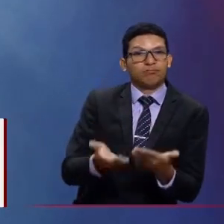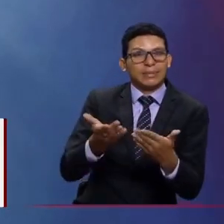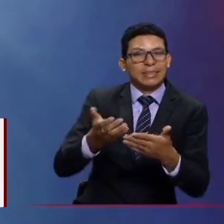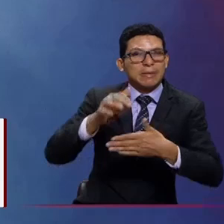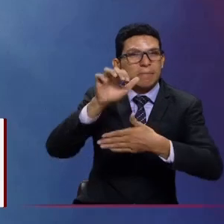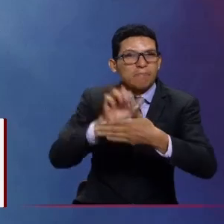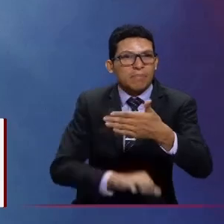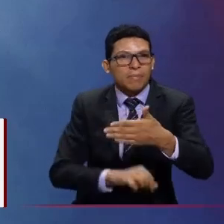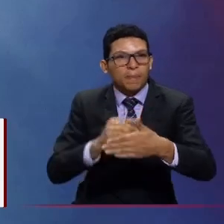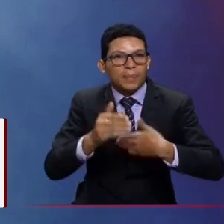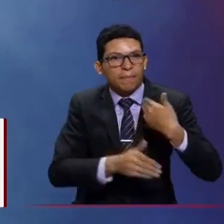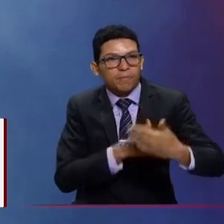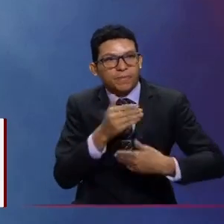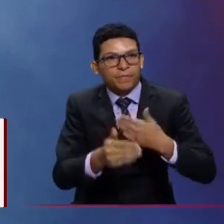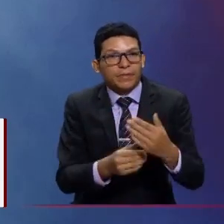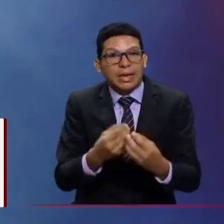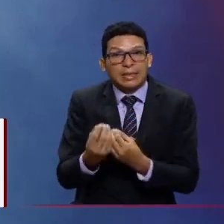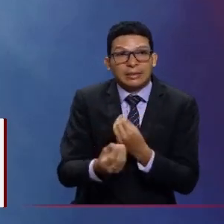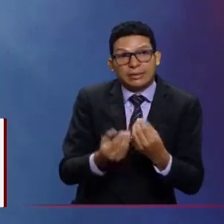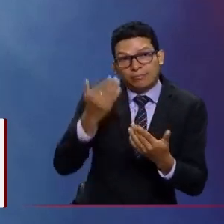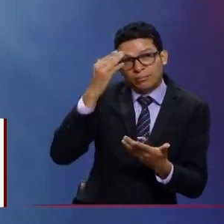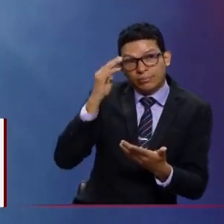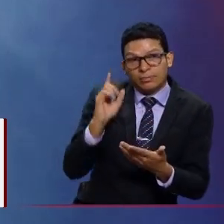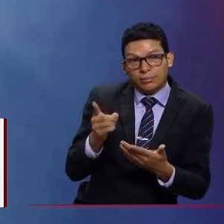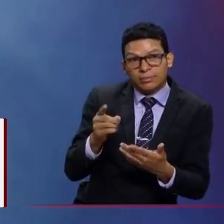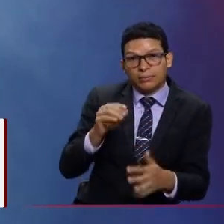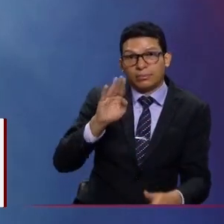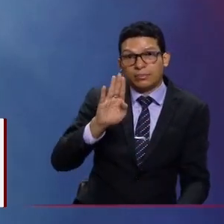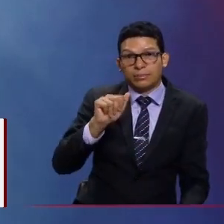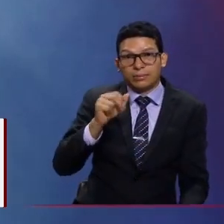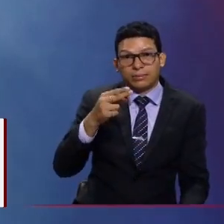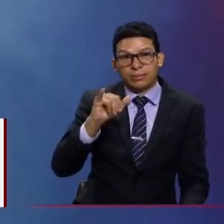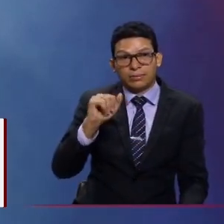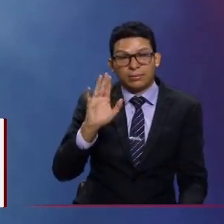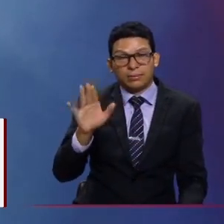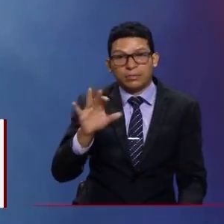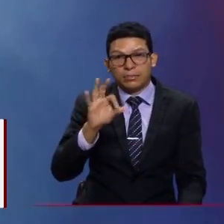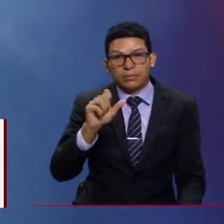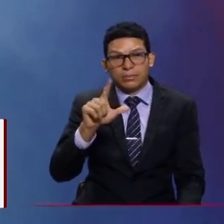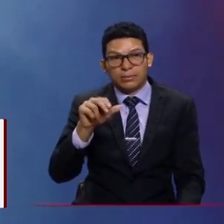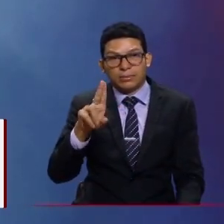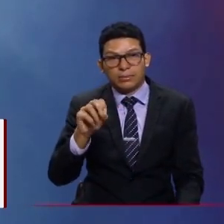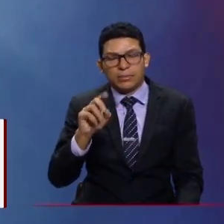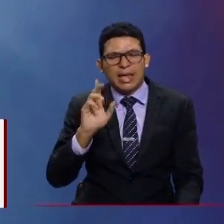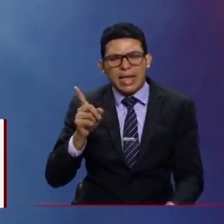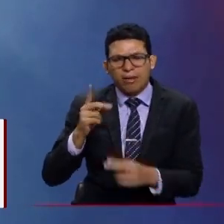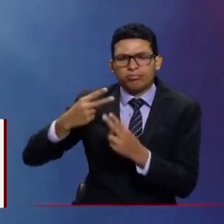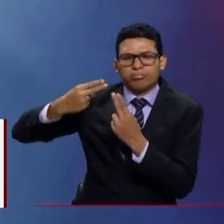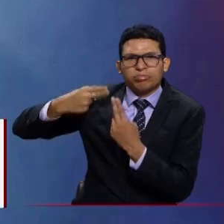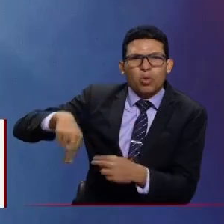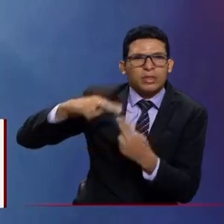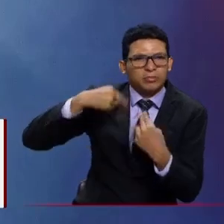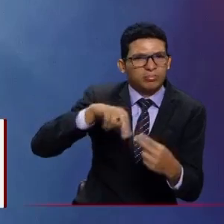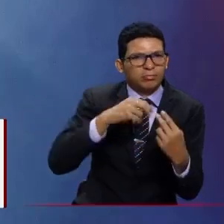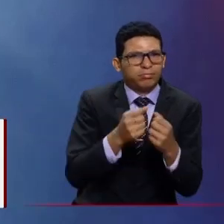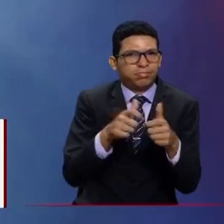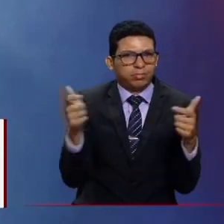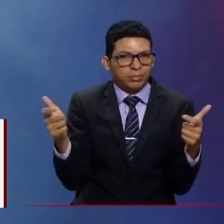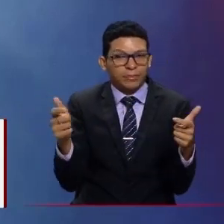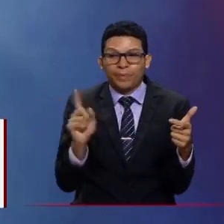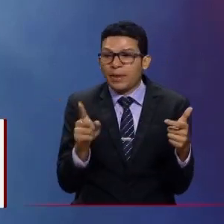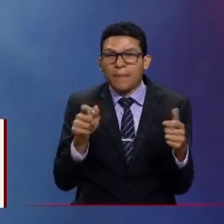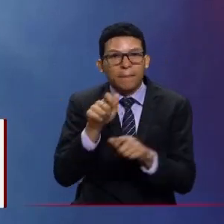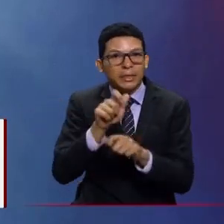los procesos que se están realizando, además de que Bahía Solano es un territorio lleno de turismo, allá las personas nunca han